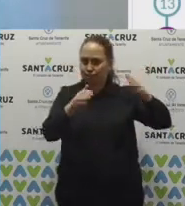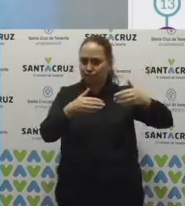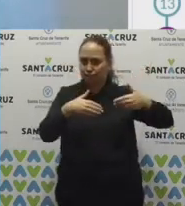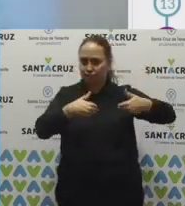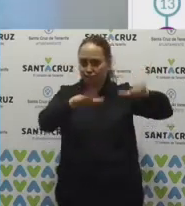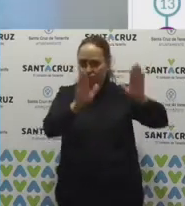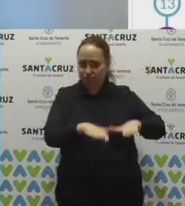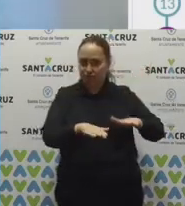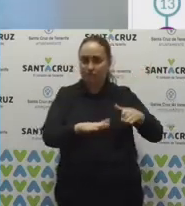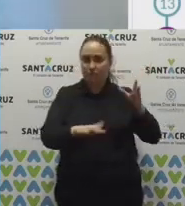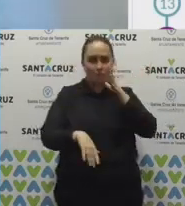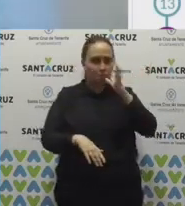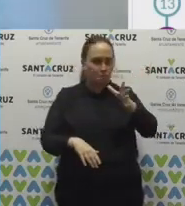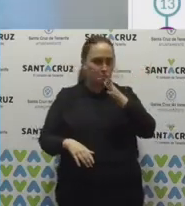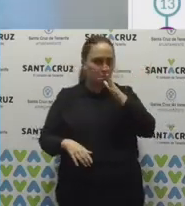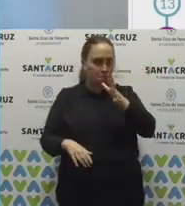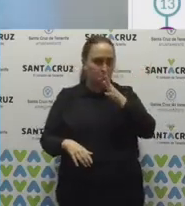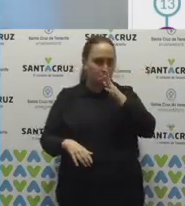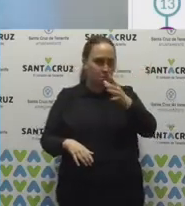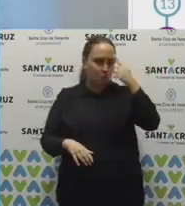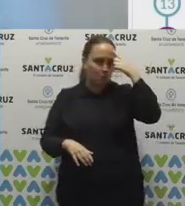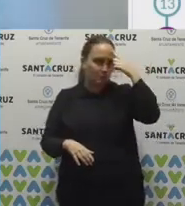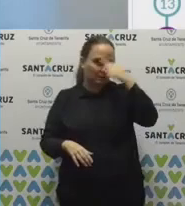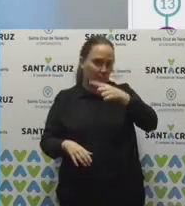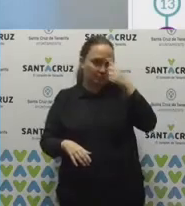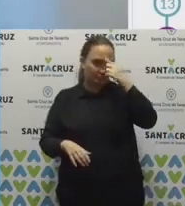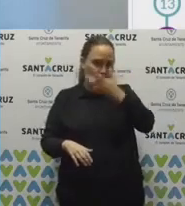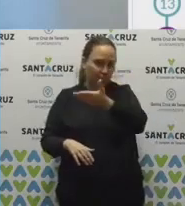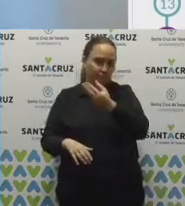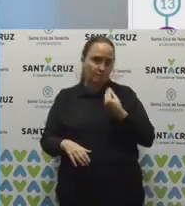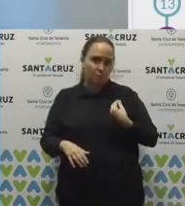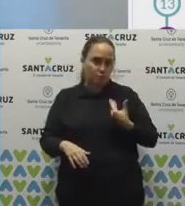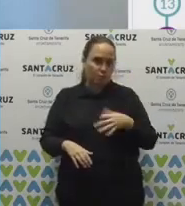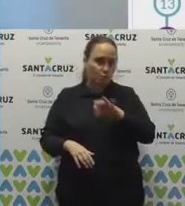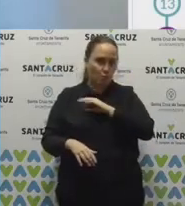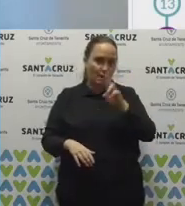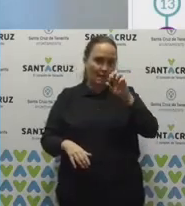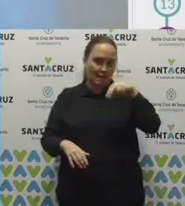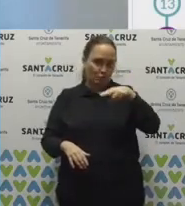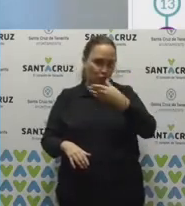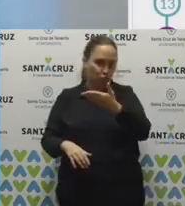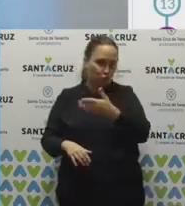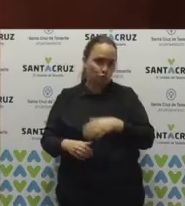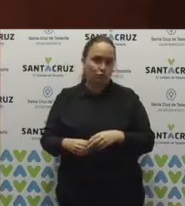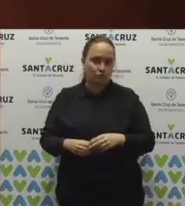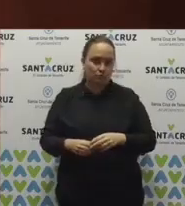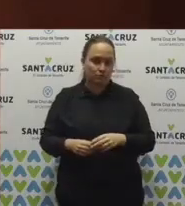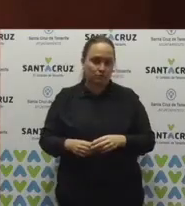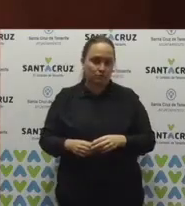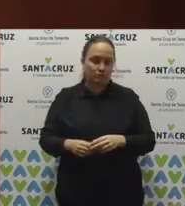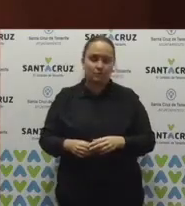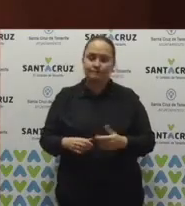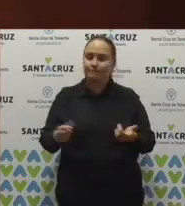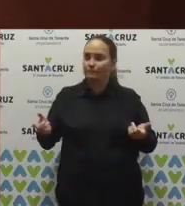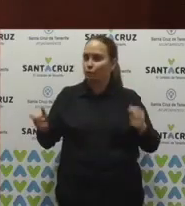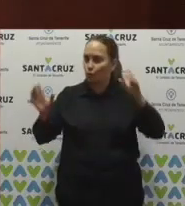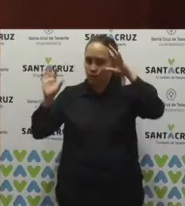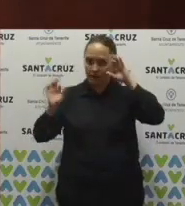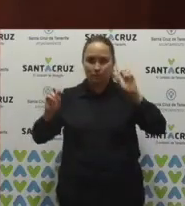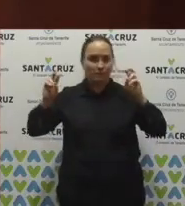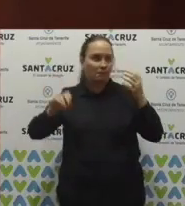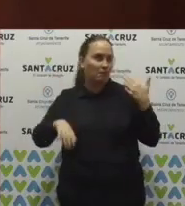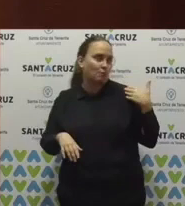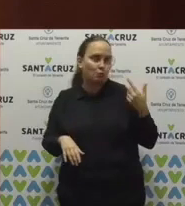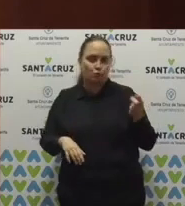ya con las cuestiones señaladas por don ramón en la exposición de motivos de la moción luego que no es una cuestión reciente